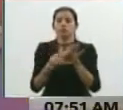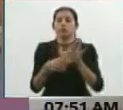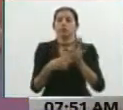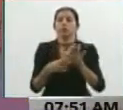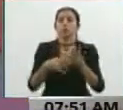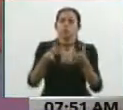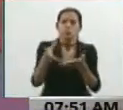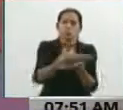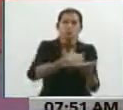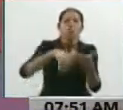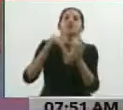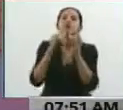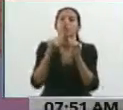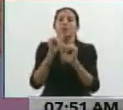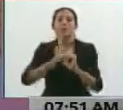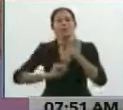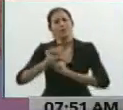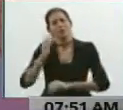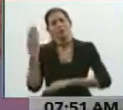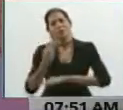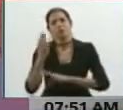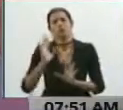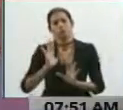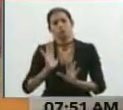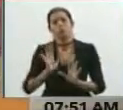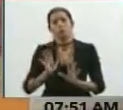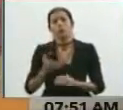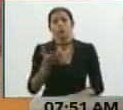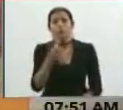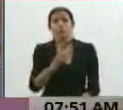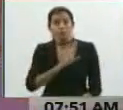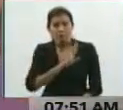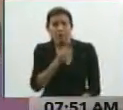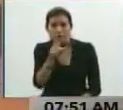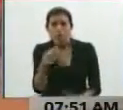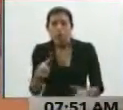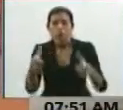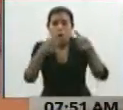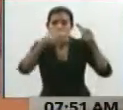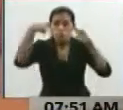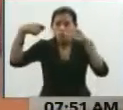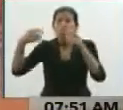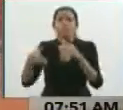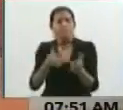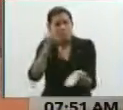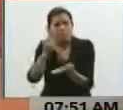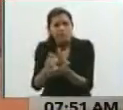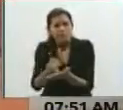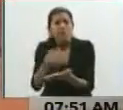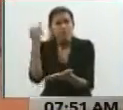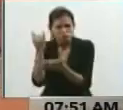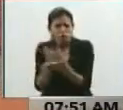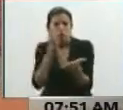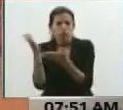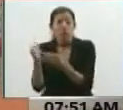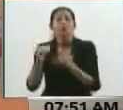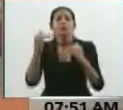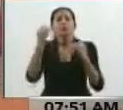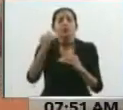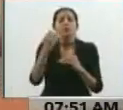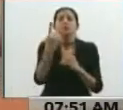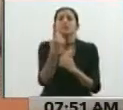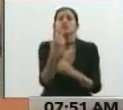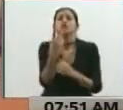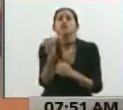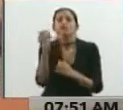llamado es que evita la sanción evita la sanción si tienes un erp y es un dueño participa en el censo pero evita la sanción en estos 120 días porque